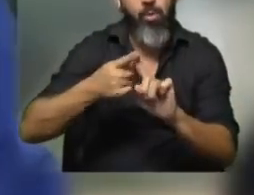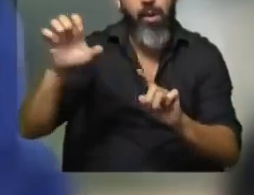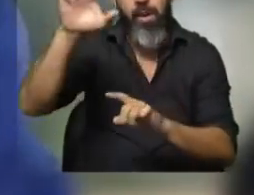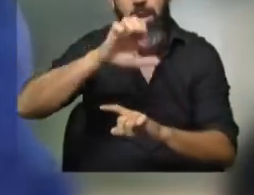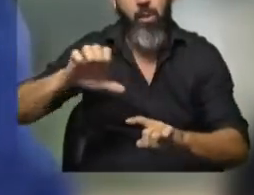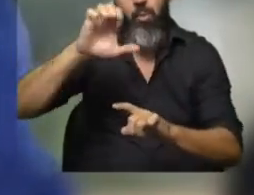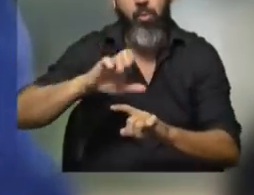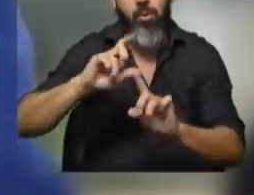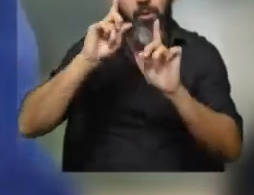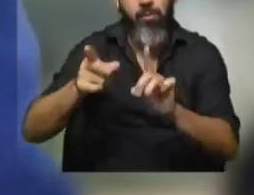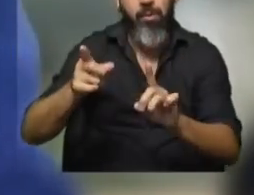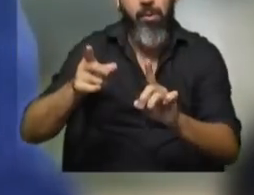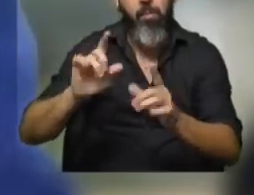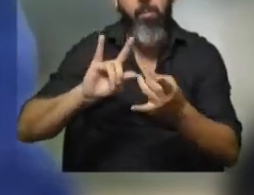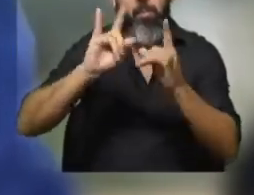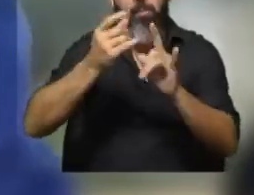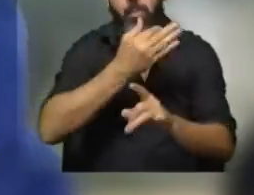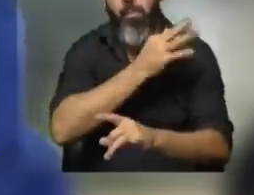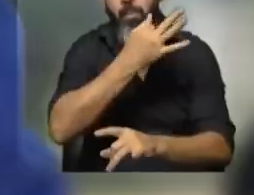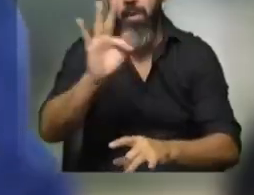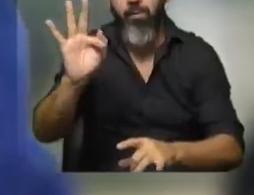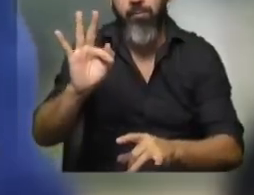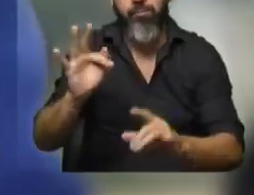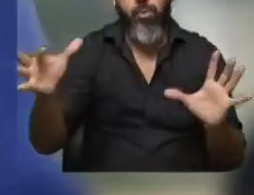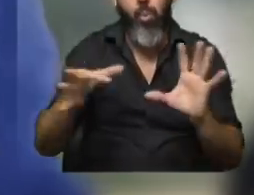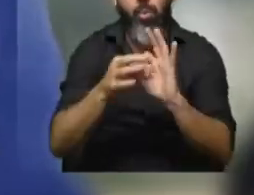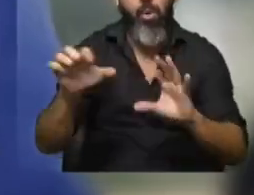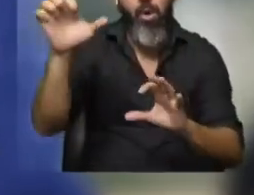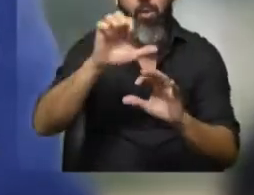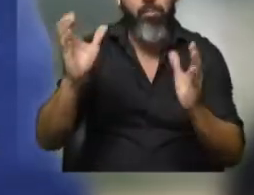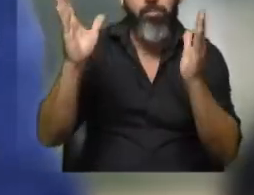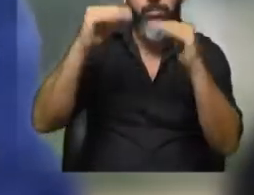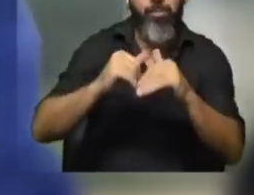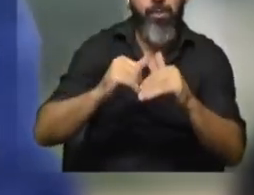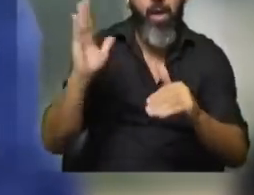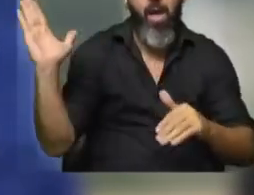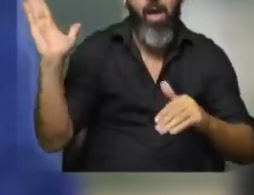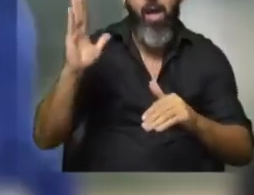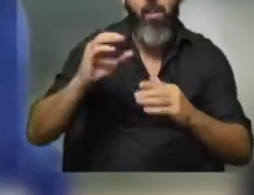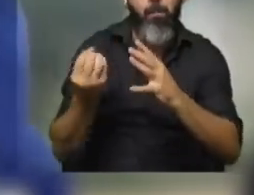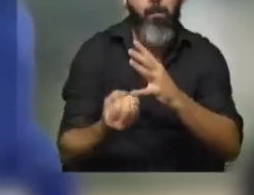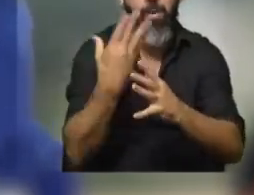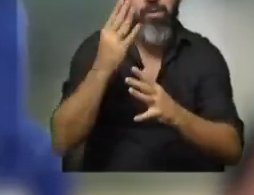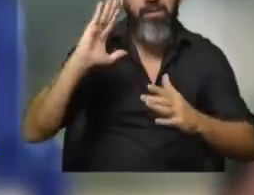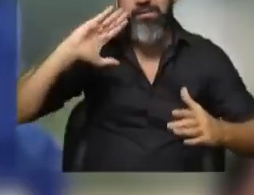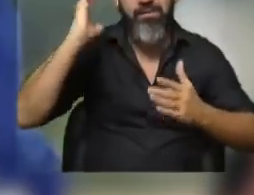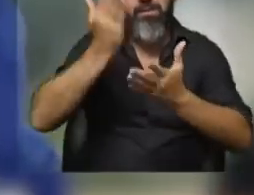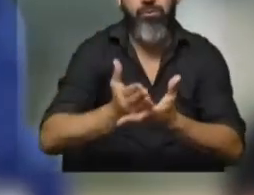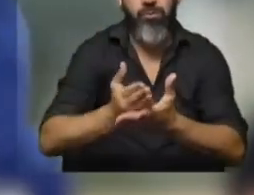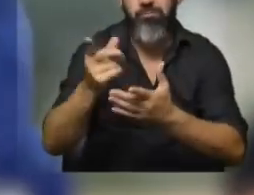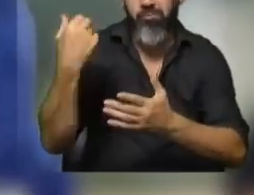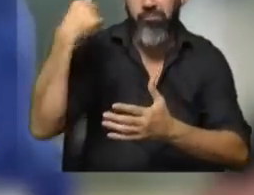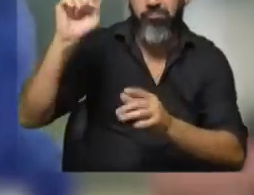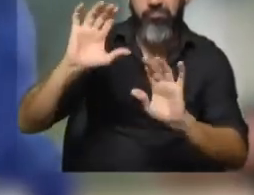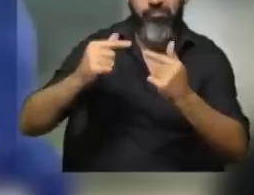europeos y en particular por el parlamento francés la Unión Europea no puede intentar amenazar al mercosur con sanciones y no cumple